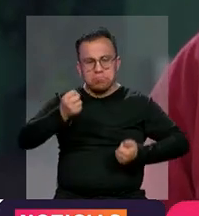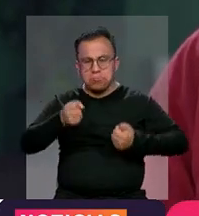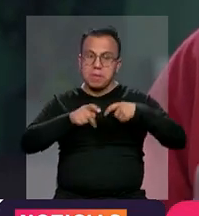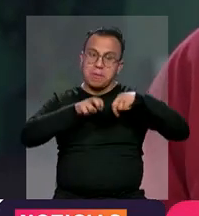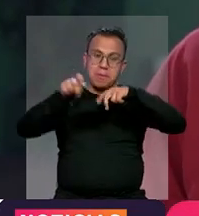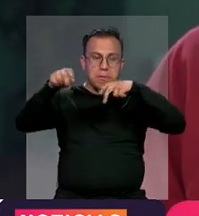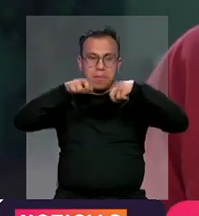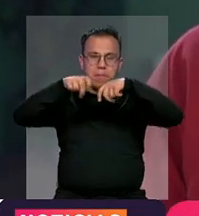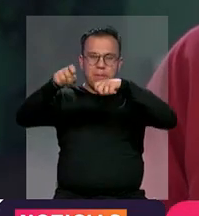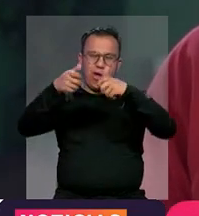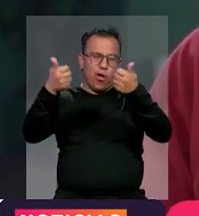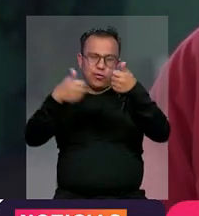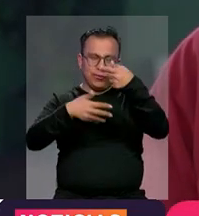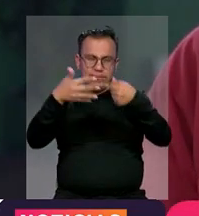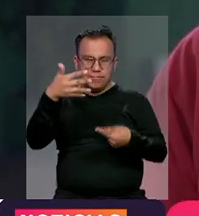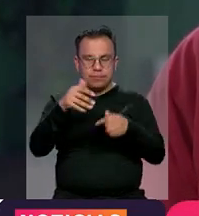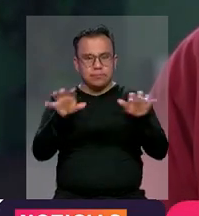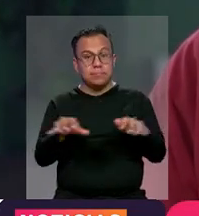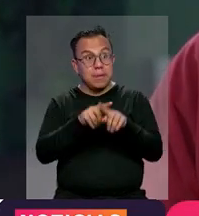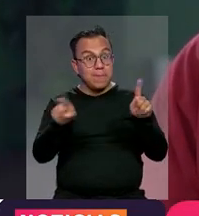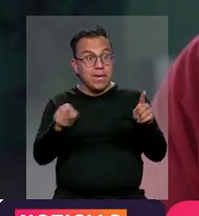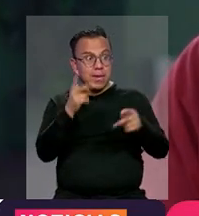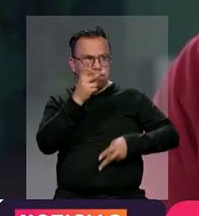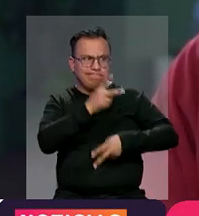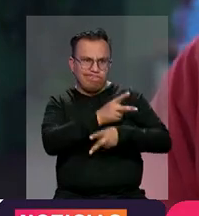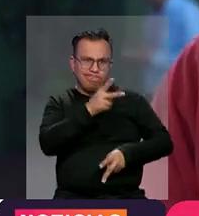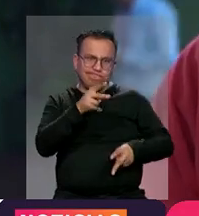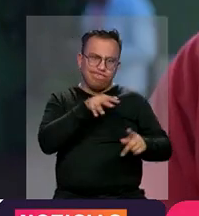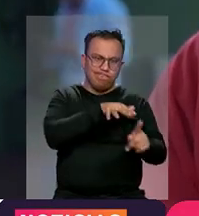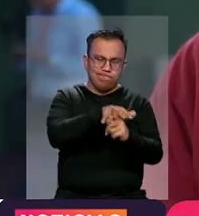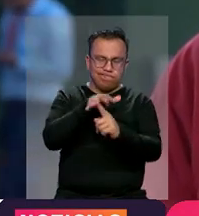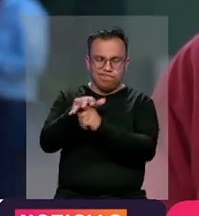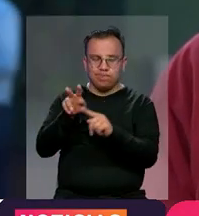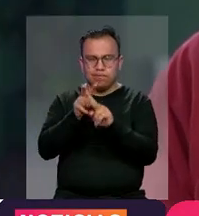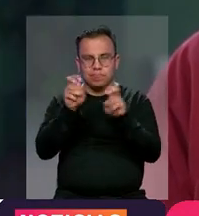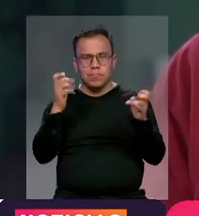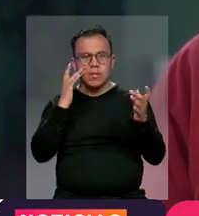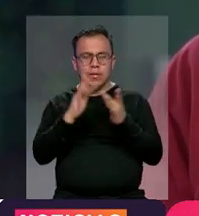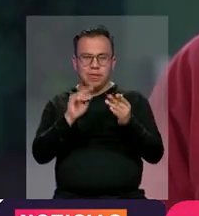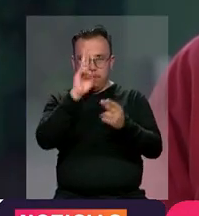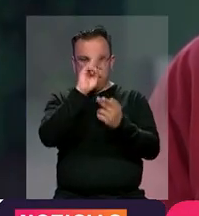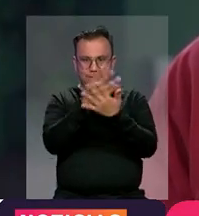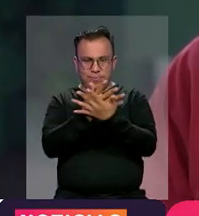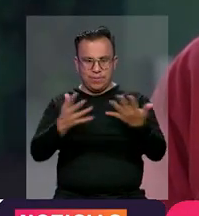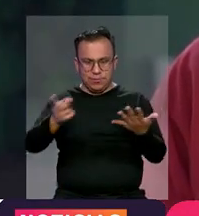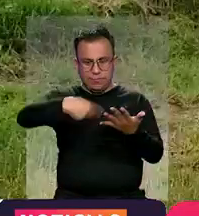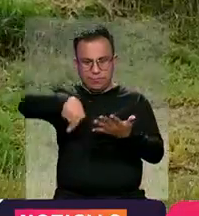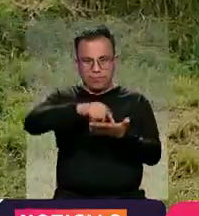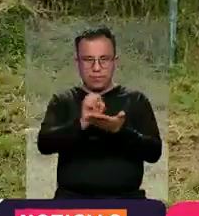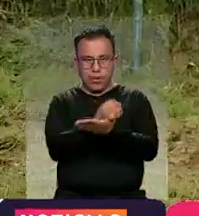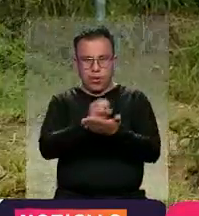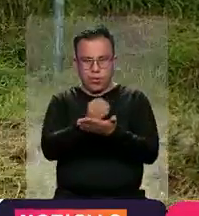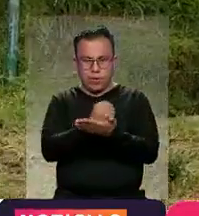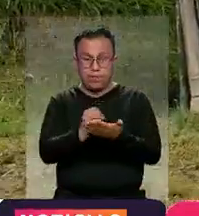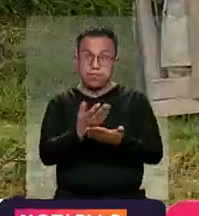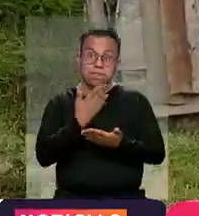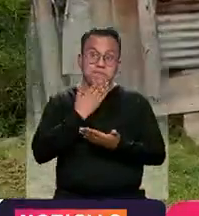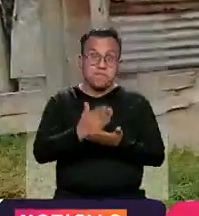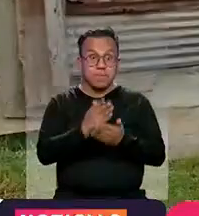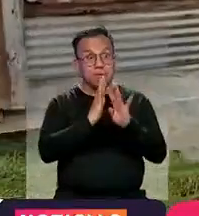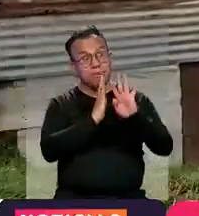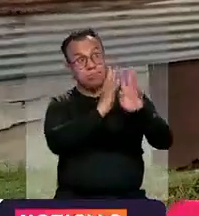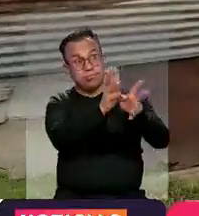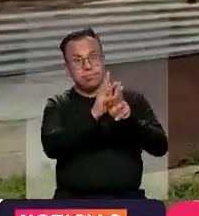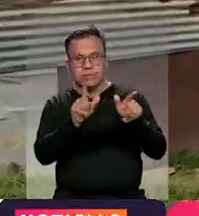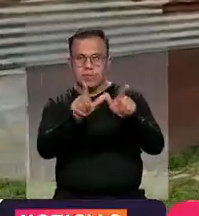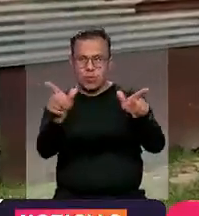senderismo y otro tipo de actividad que no ponga en peligro la integridad de nuestra biodiversidad local. Los permisos para transitar por